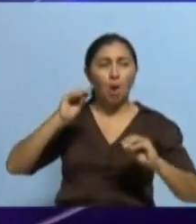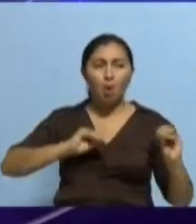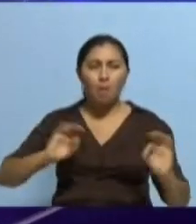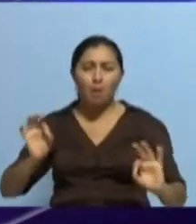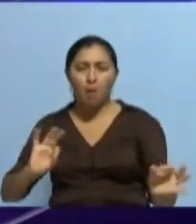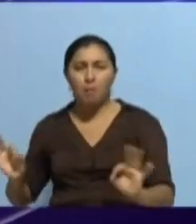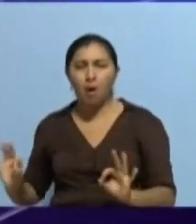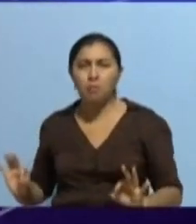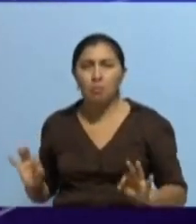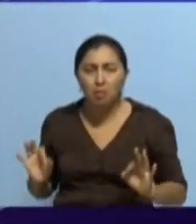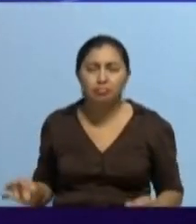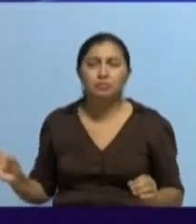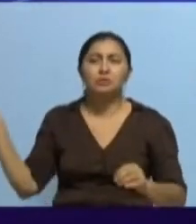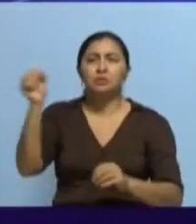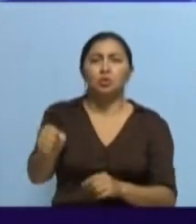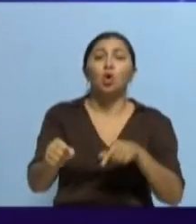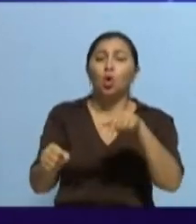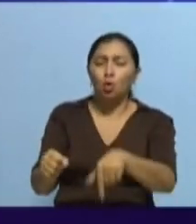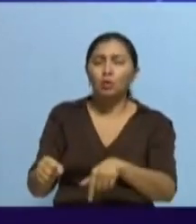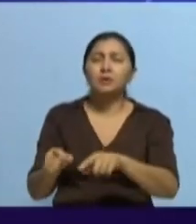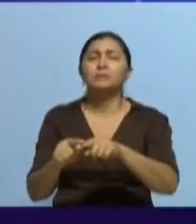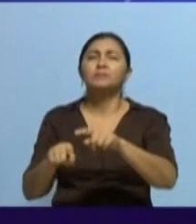otra programada para el día 18